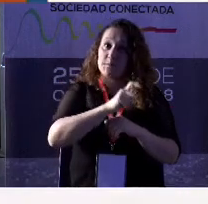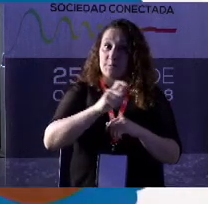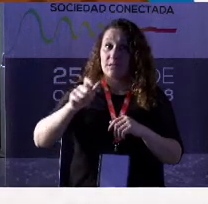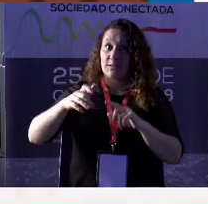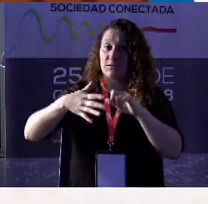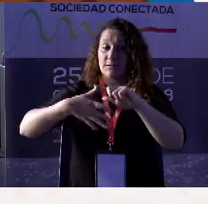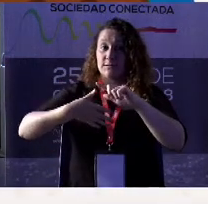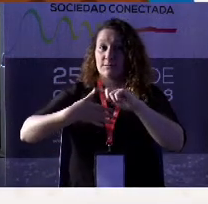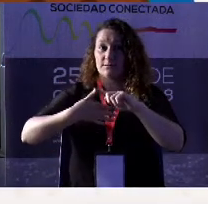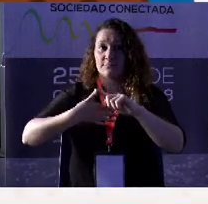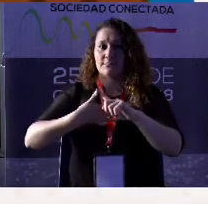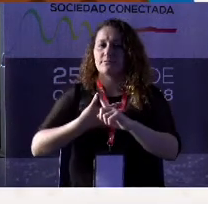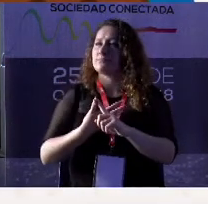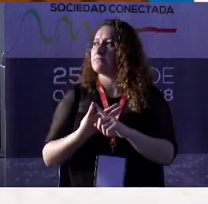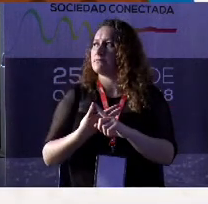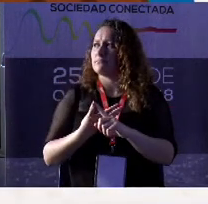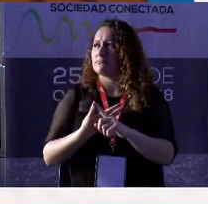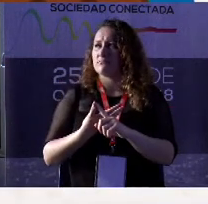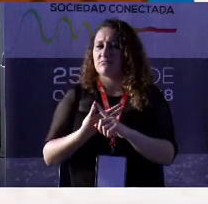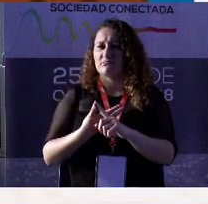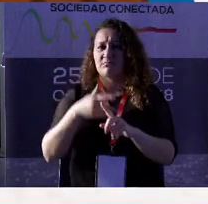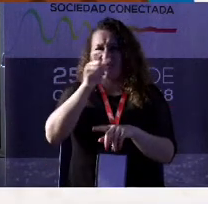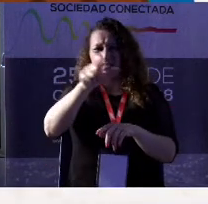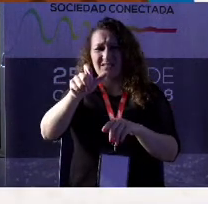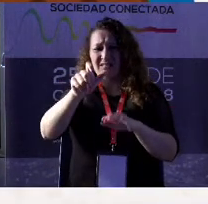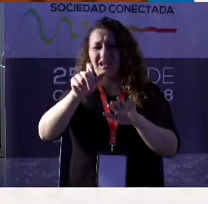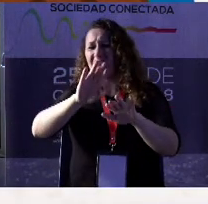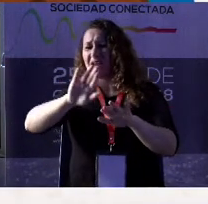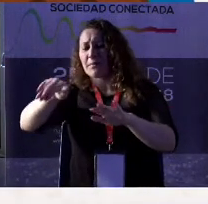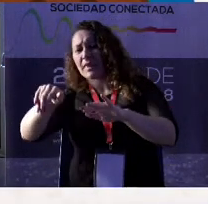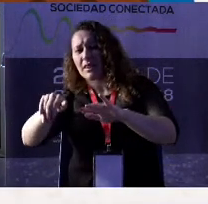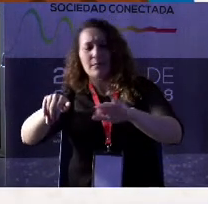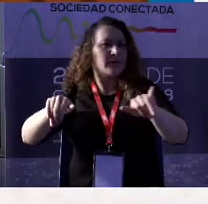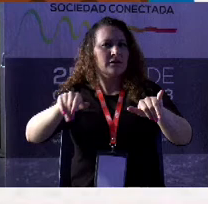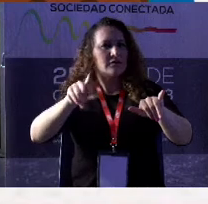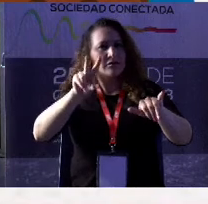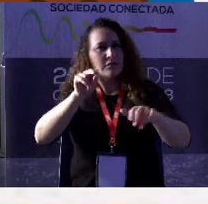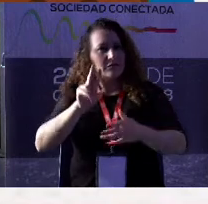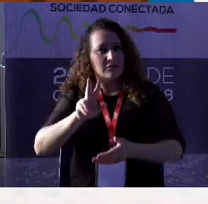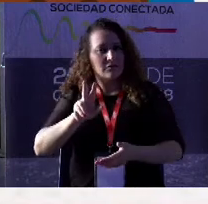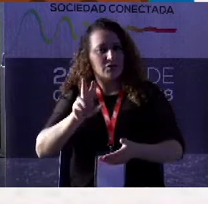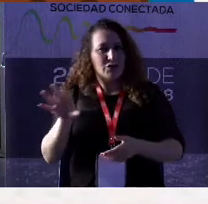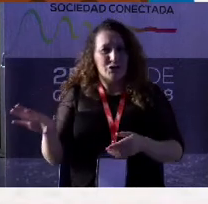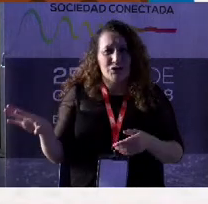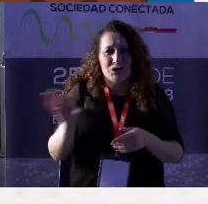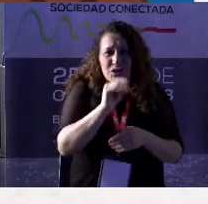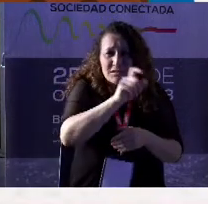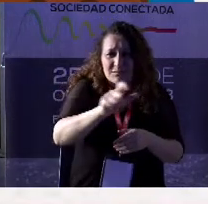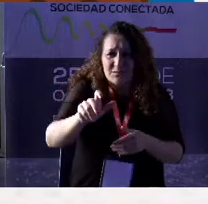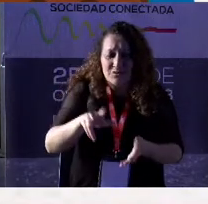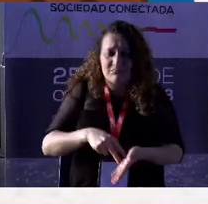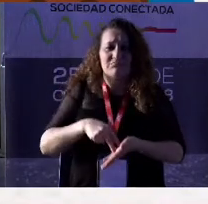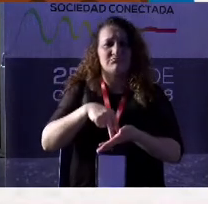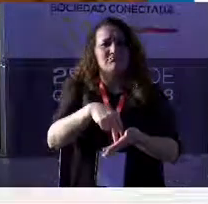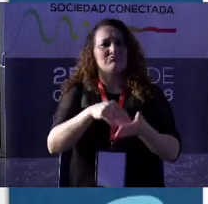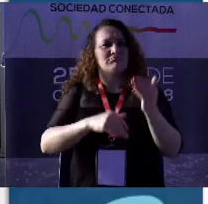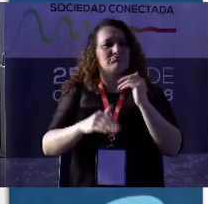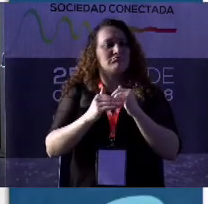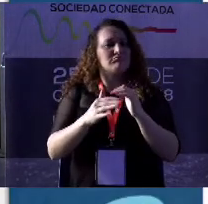personas no dejar a nadie atrás dignidad igualdad de todas las personas en un medio ambiente